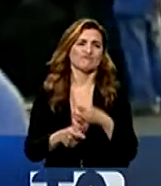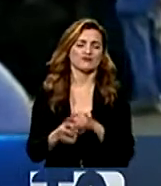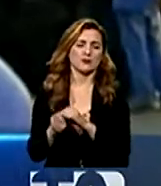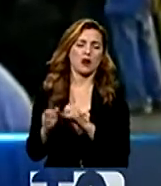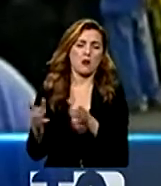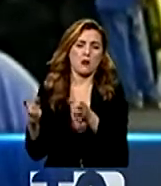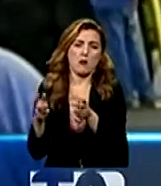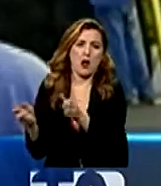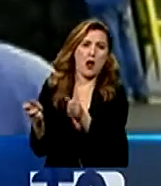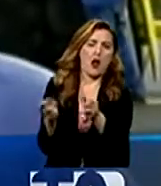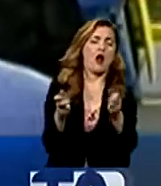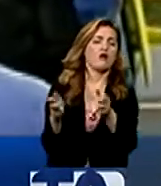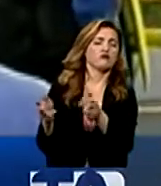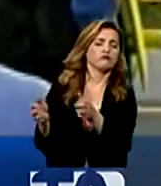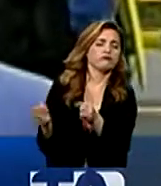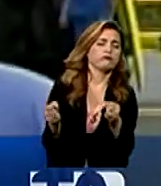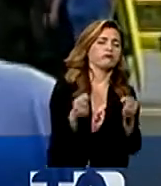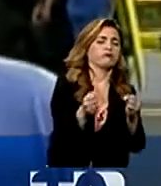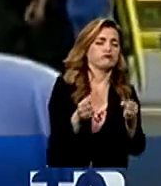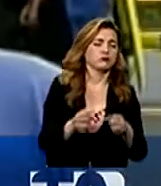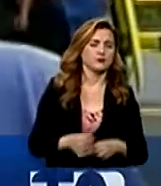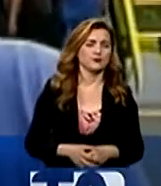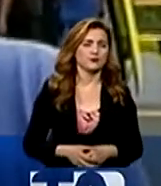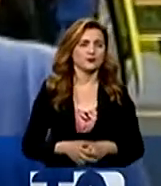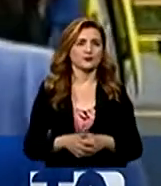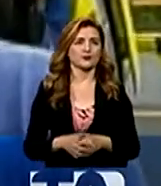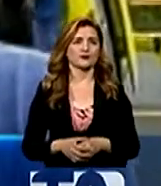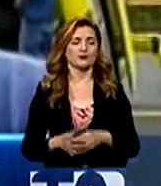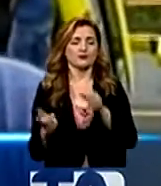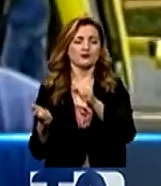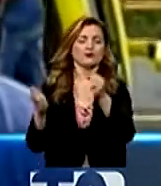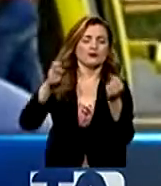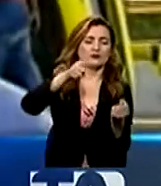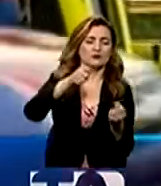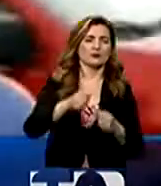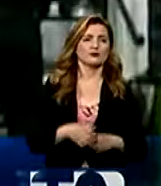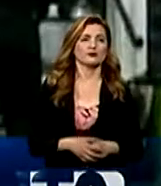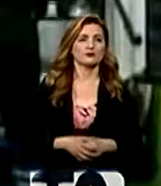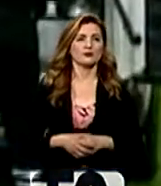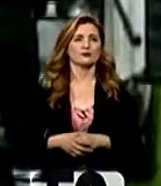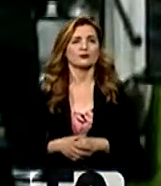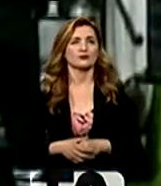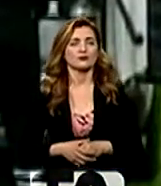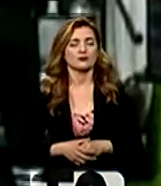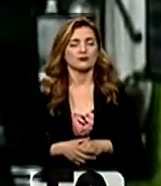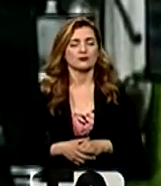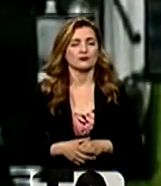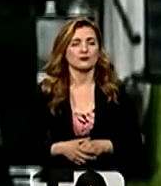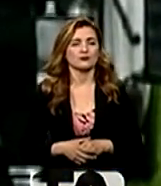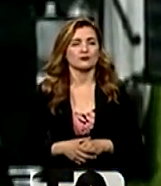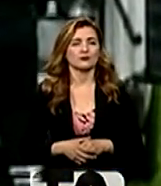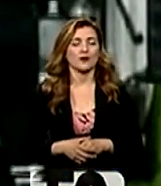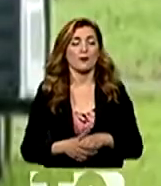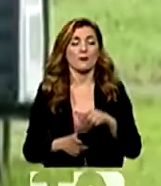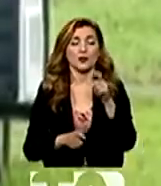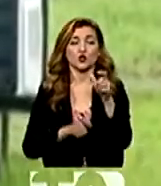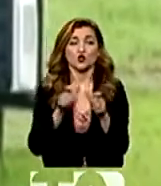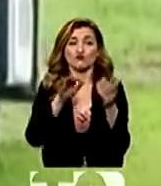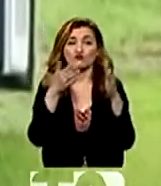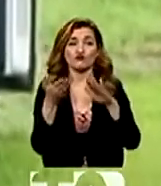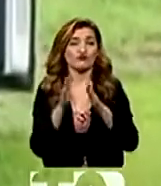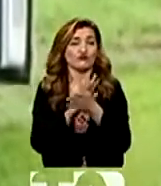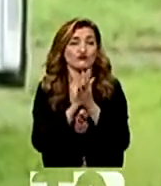izquierdo. Entonces, como ya estaba ahí la cuneta, la llanta trasera cayó y nos jaló. En esta ocasión no hubo pérdidas humanas, pero